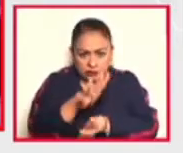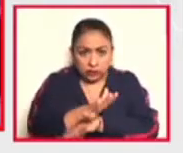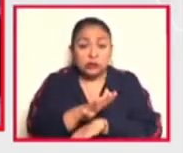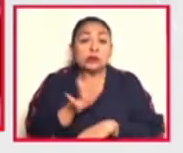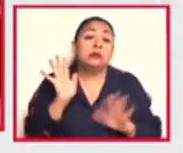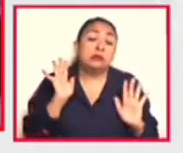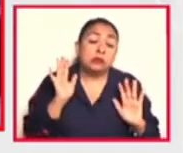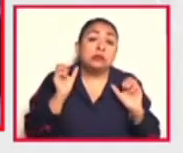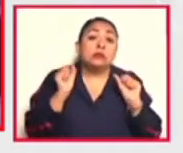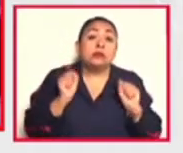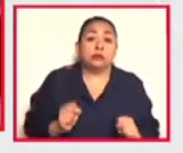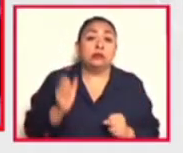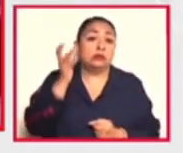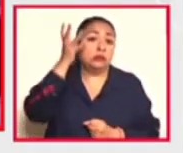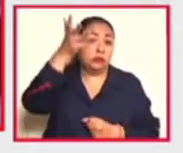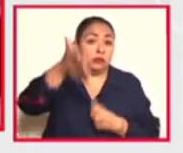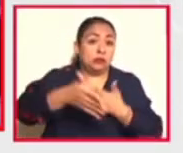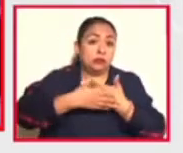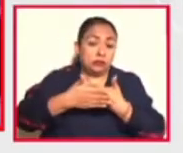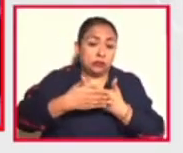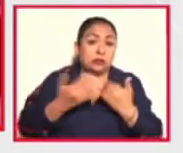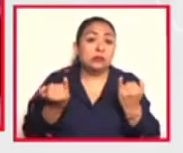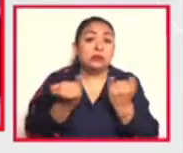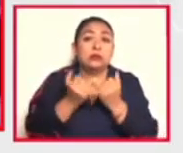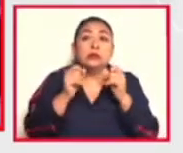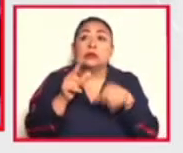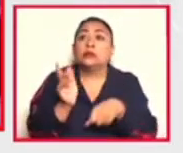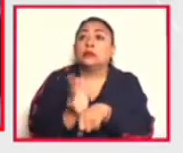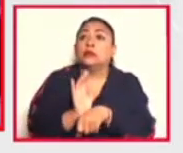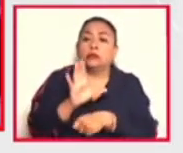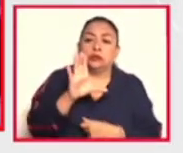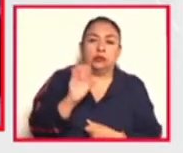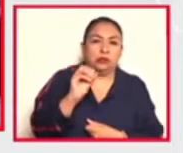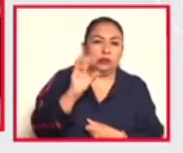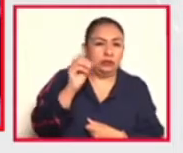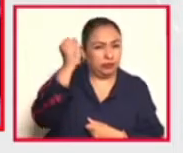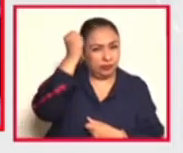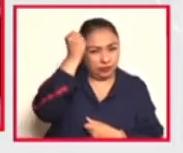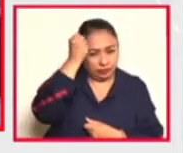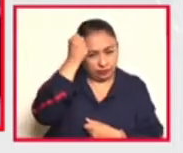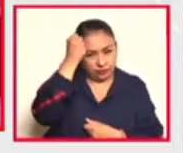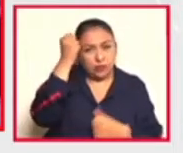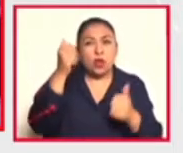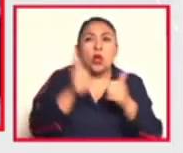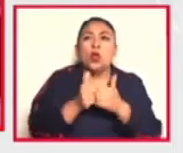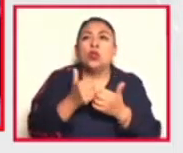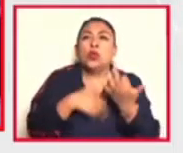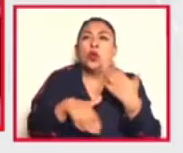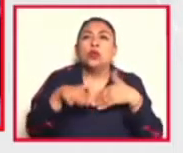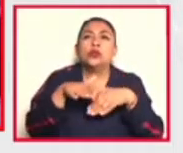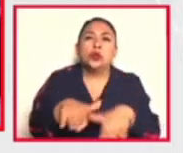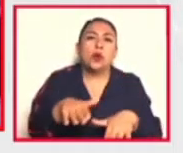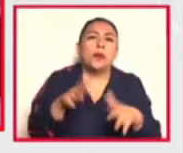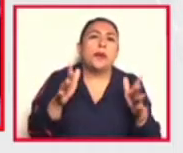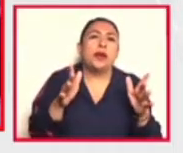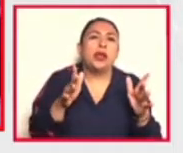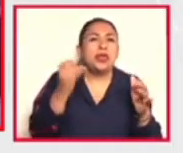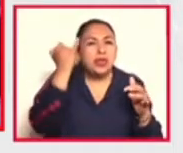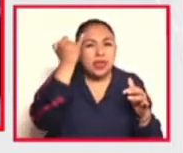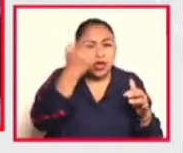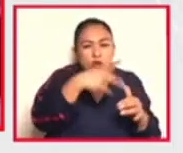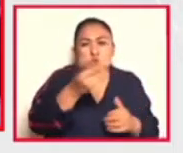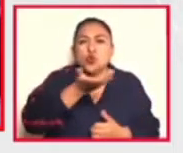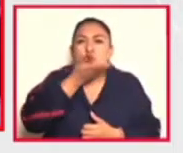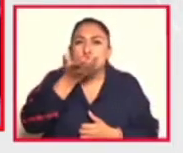Seguramente en un futuro será referencia a la película de Coco con todo esto que tiene que ver con los sincretismos y la ideología norteamericana,